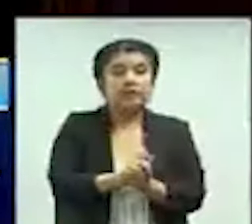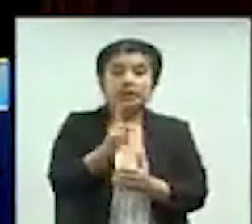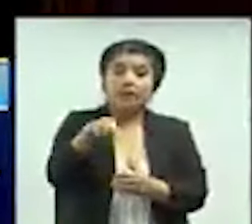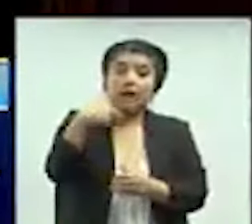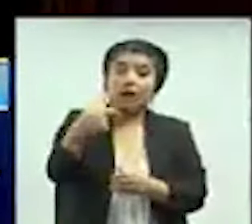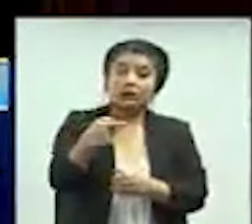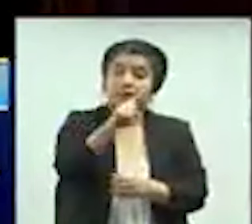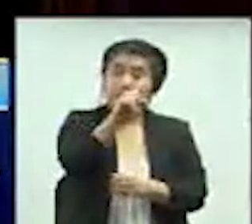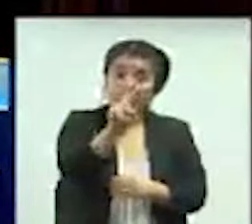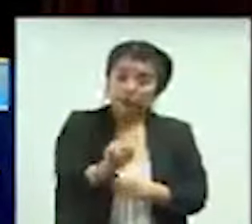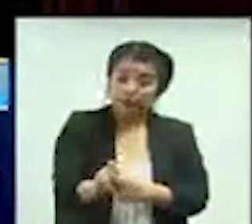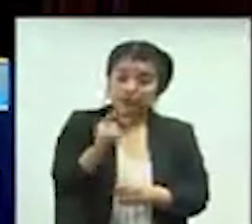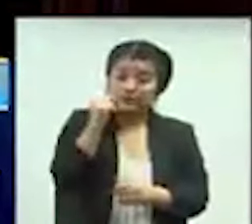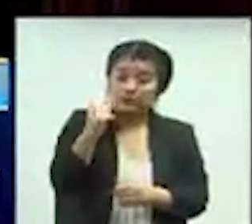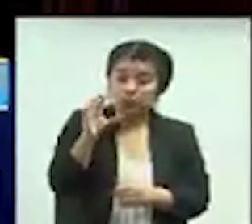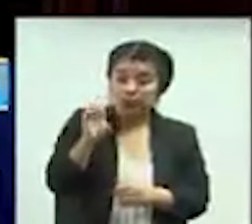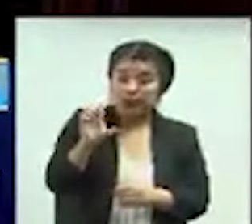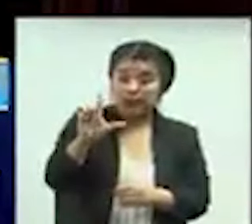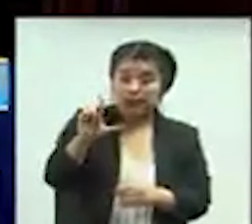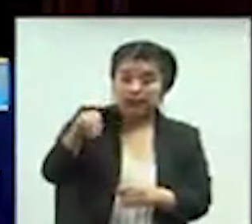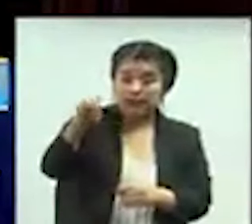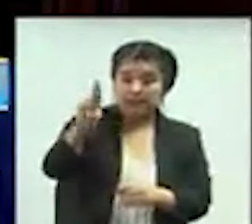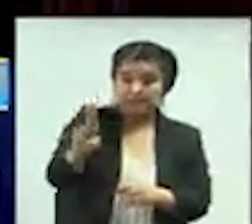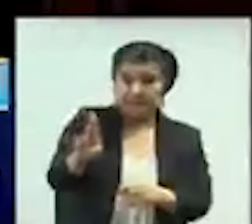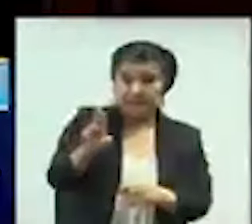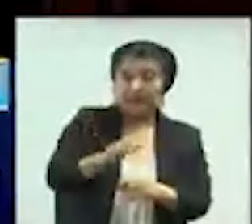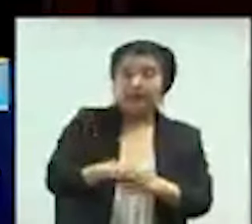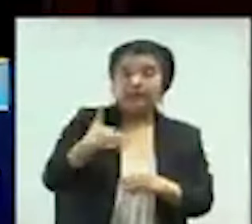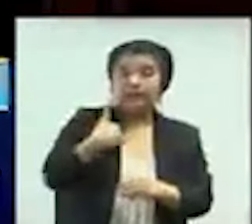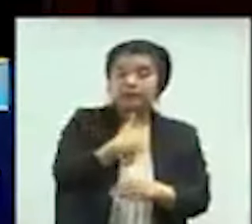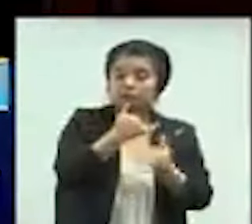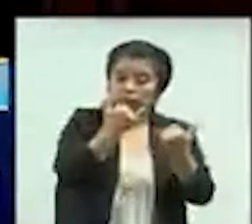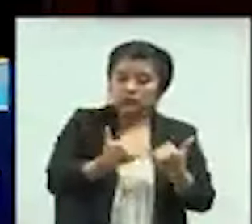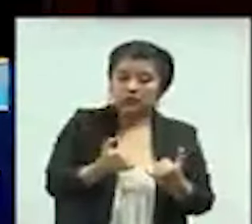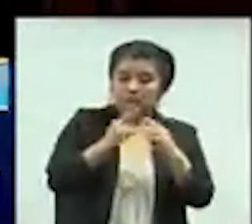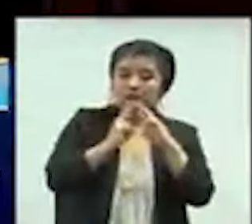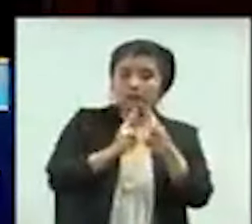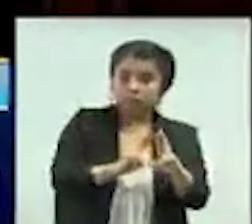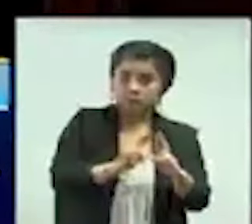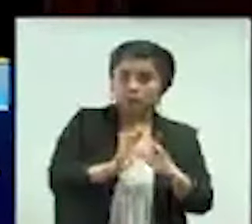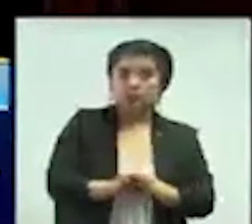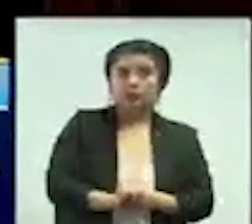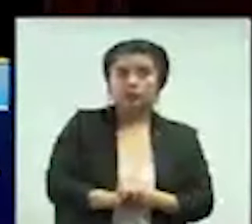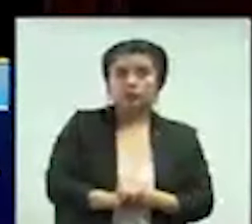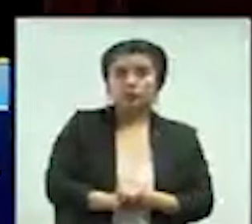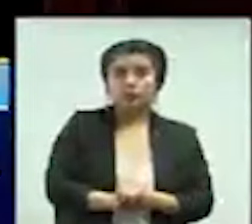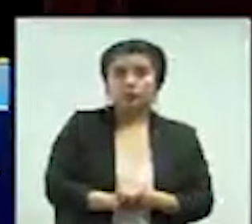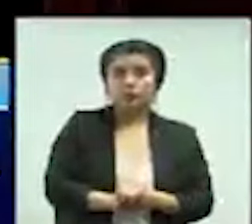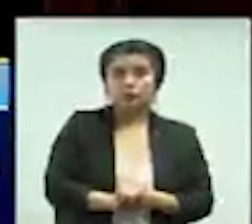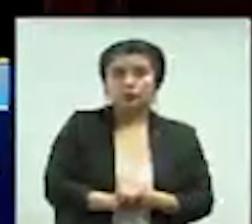siguiente pregunta básica, diputado Elmer Palencia. Por supuesto, presidente, con mucho gusto.